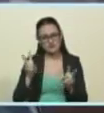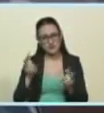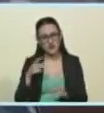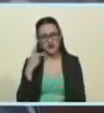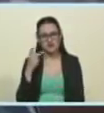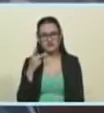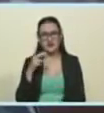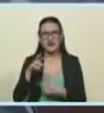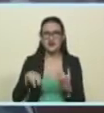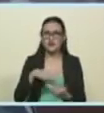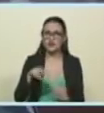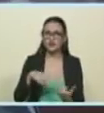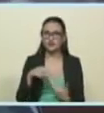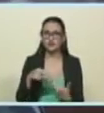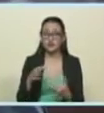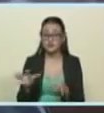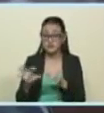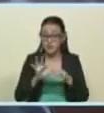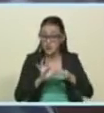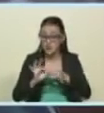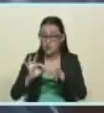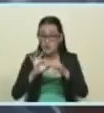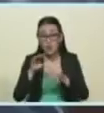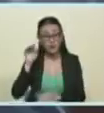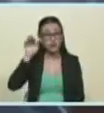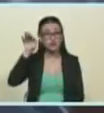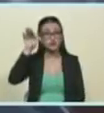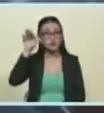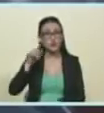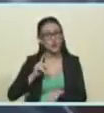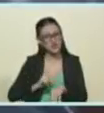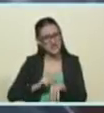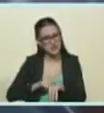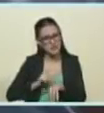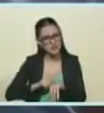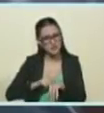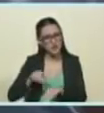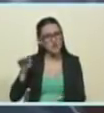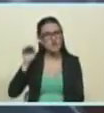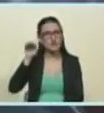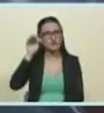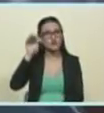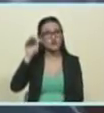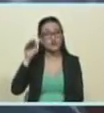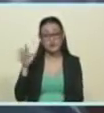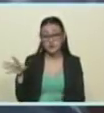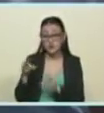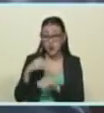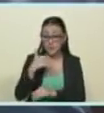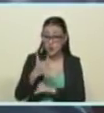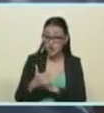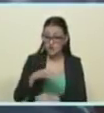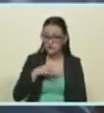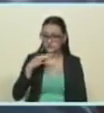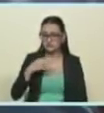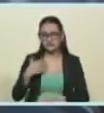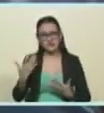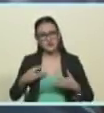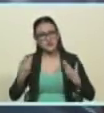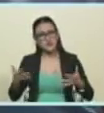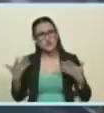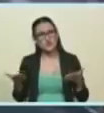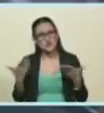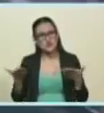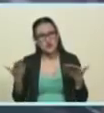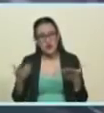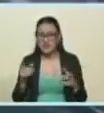y conectarlos con el tiempo futuro. Tenemos que conectarnos con el tiempo futuro para que las ideas, el proyecto, el espíritu viva, tiene que